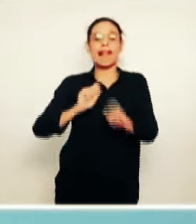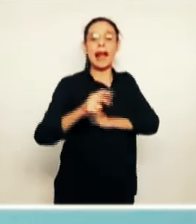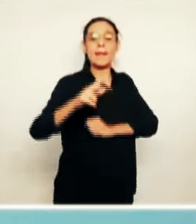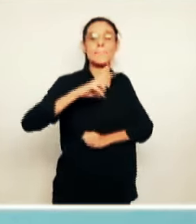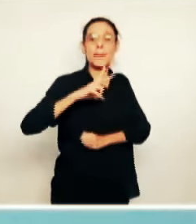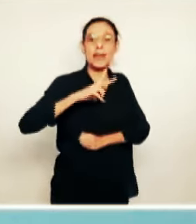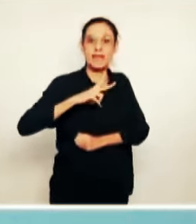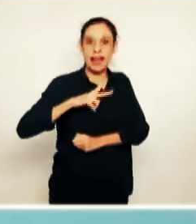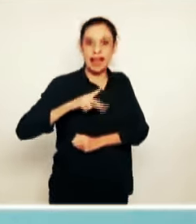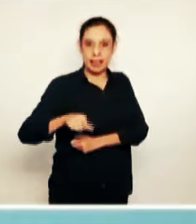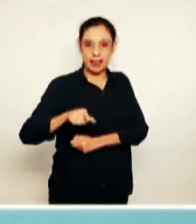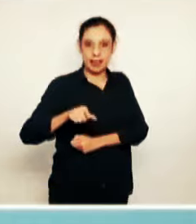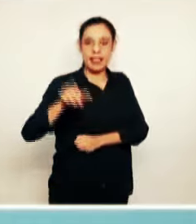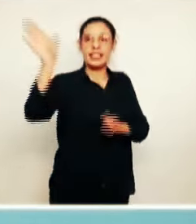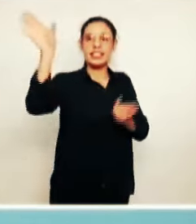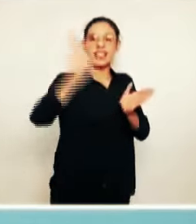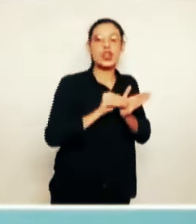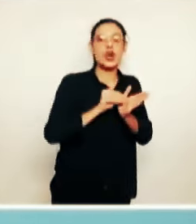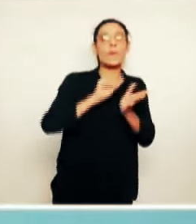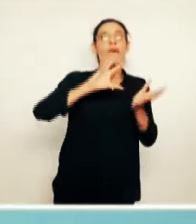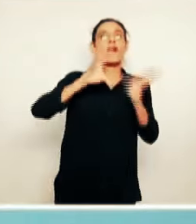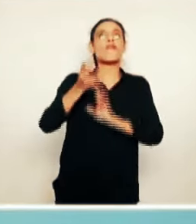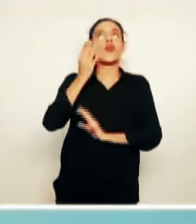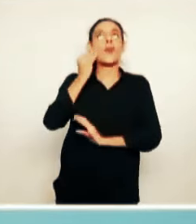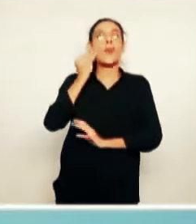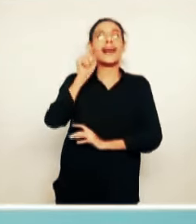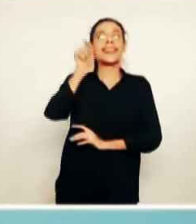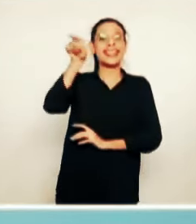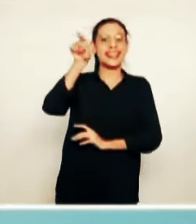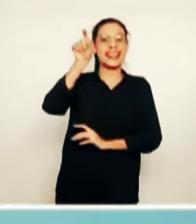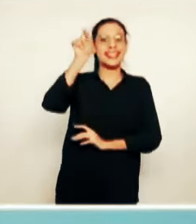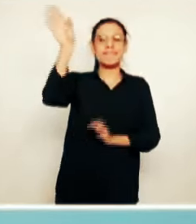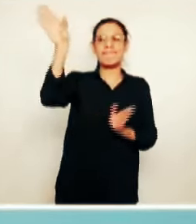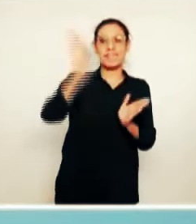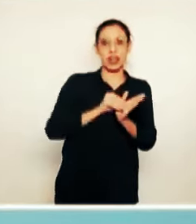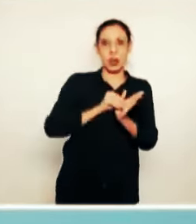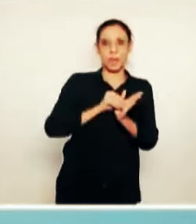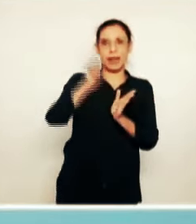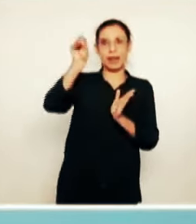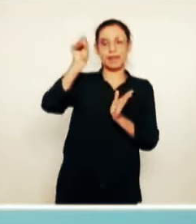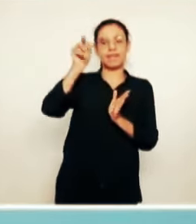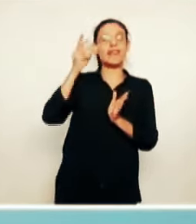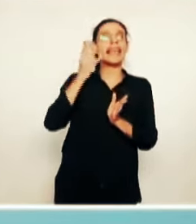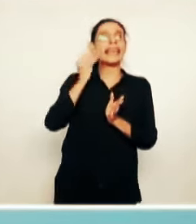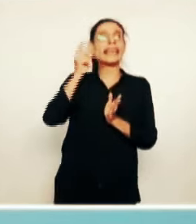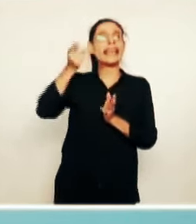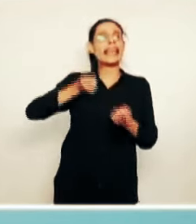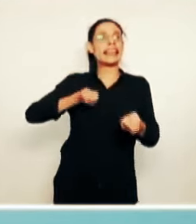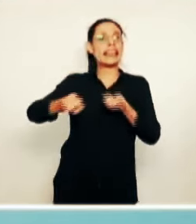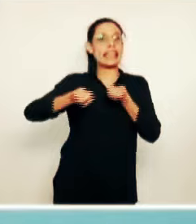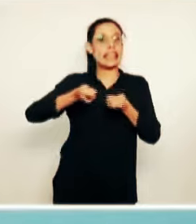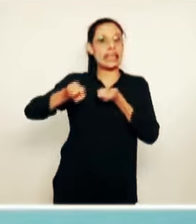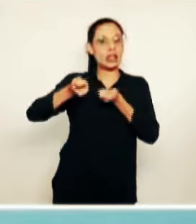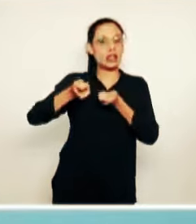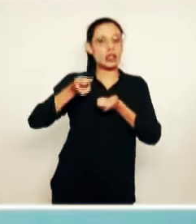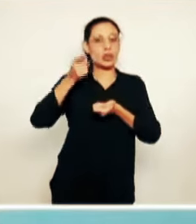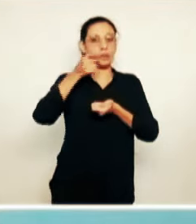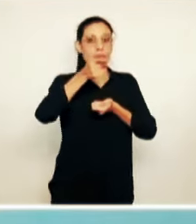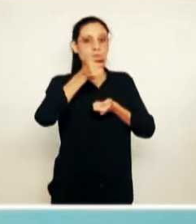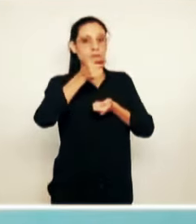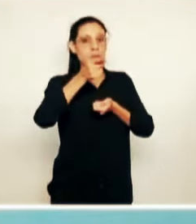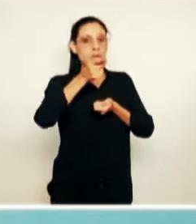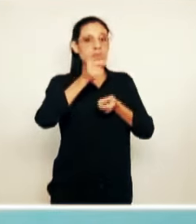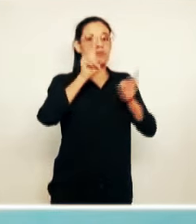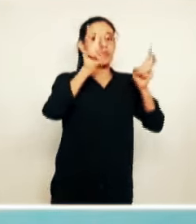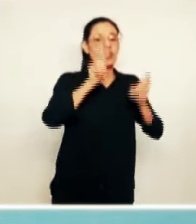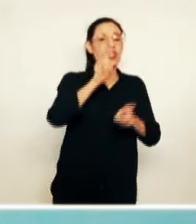copia el modelo inglés. El modelo inglés es de negocios. Generación por un lado,